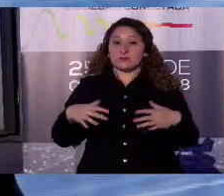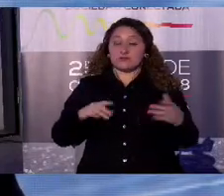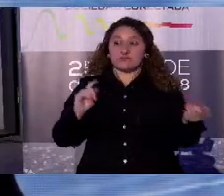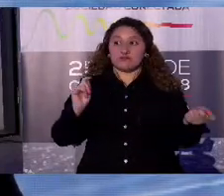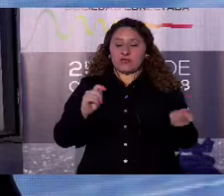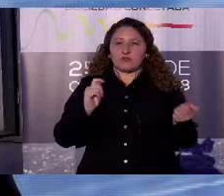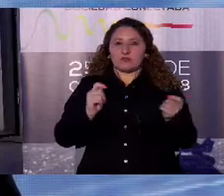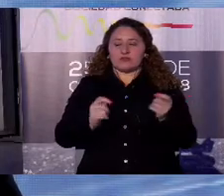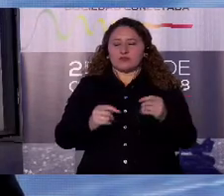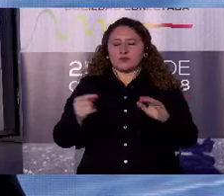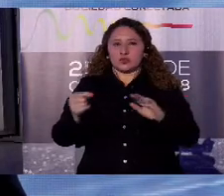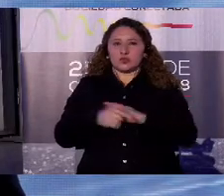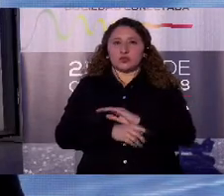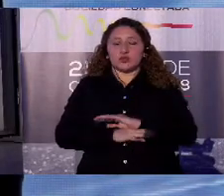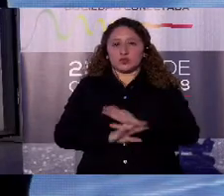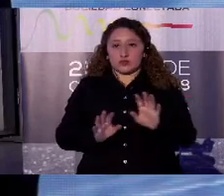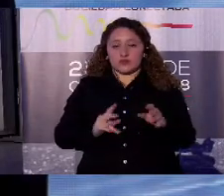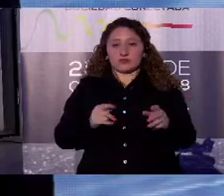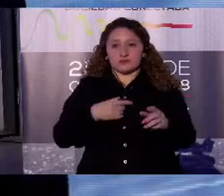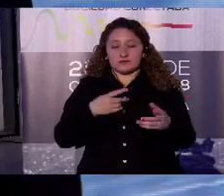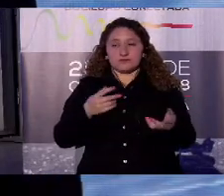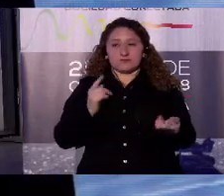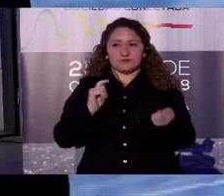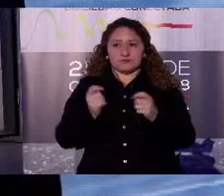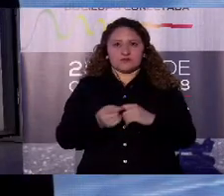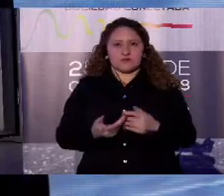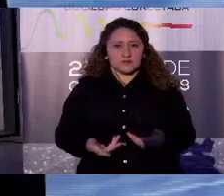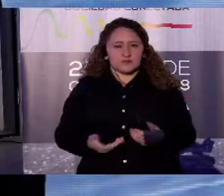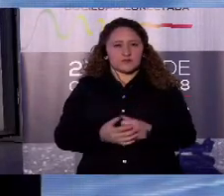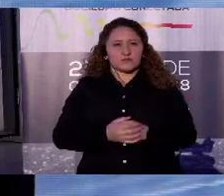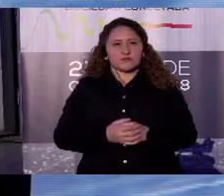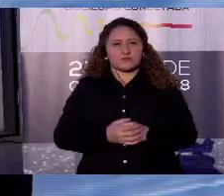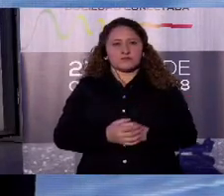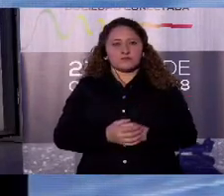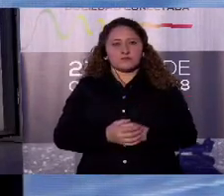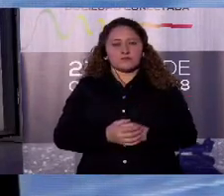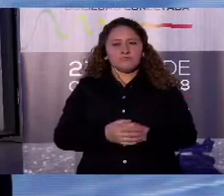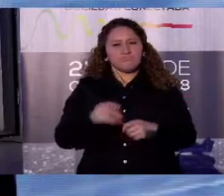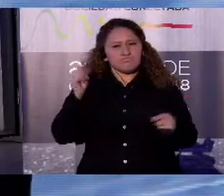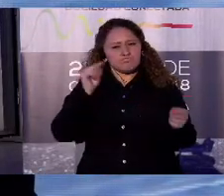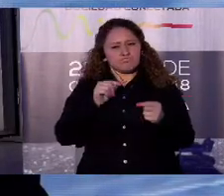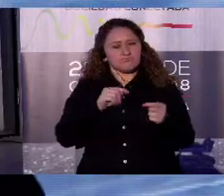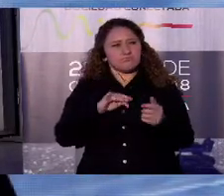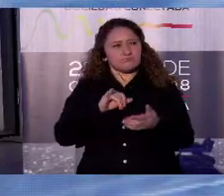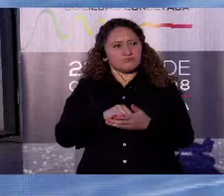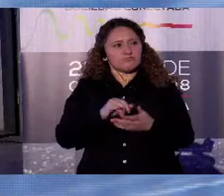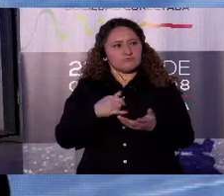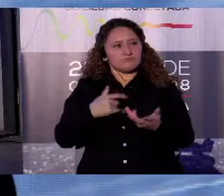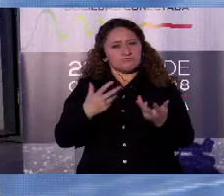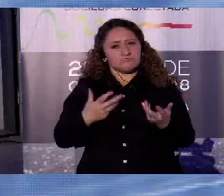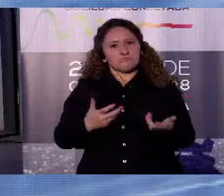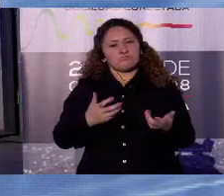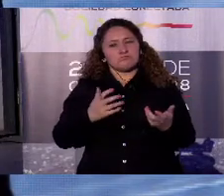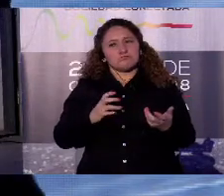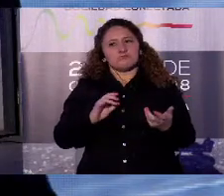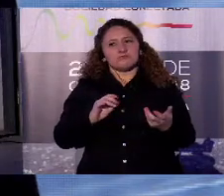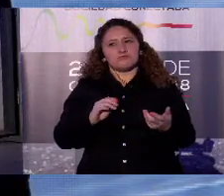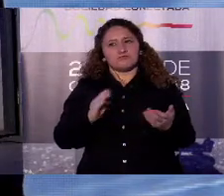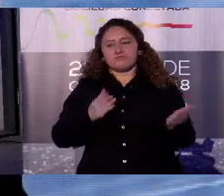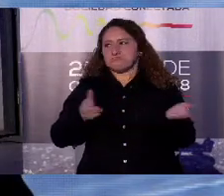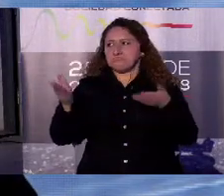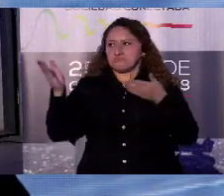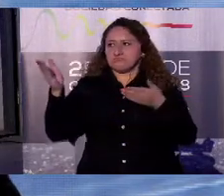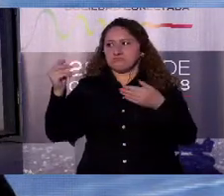de manera profunda la manera de hacer las cosas. Y en ese sentido, pues quisiera empezar a darle la palabra a